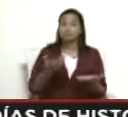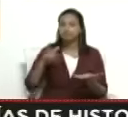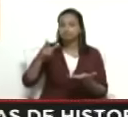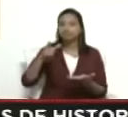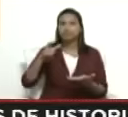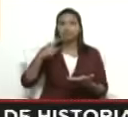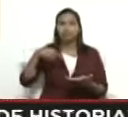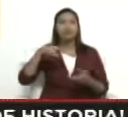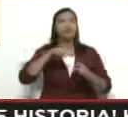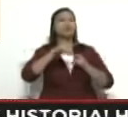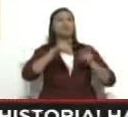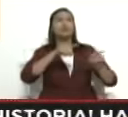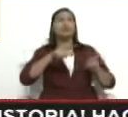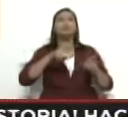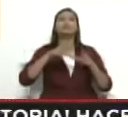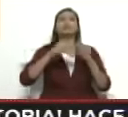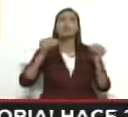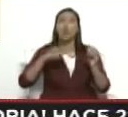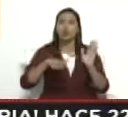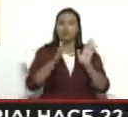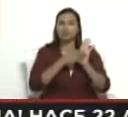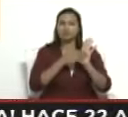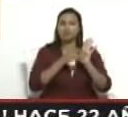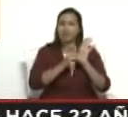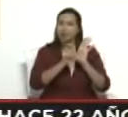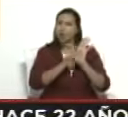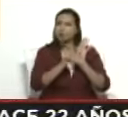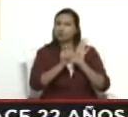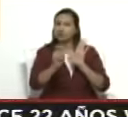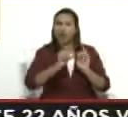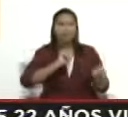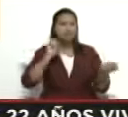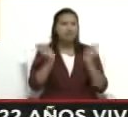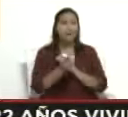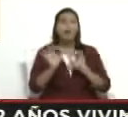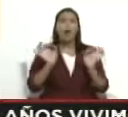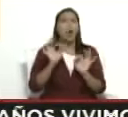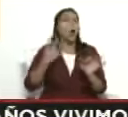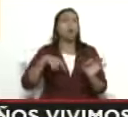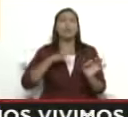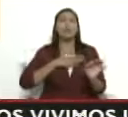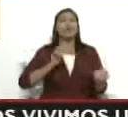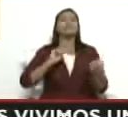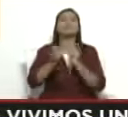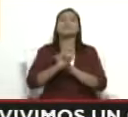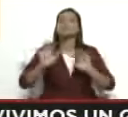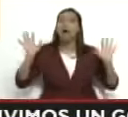ustedes restituyen el hilo constitucional, o lo restituimos nosotros y no va a haber generales.